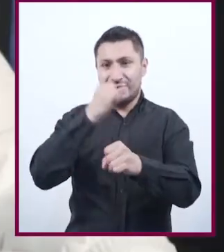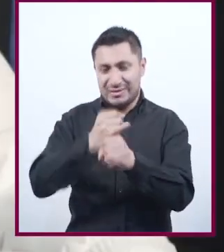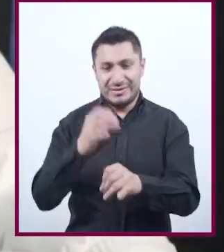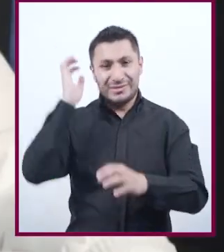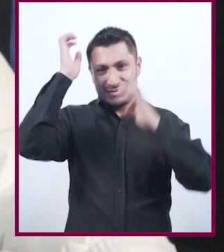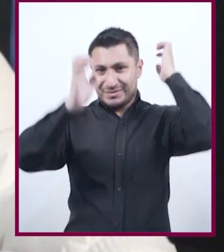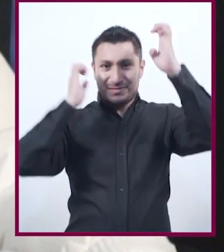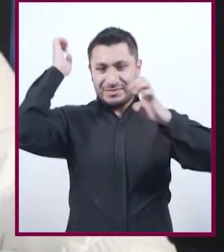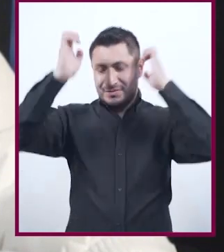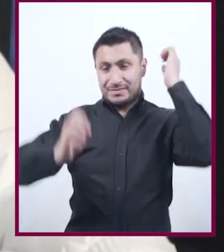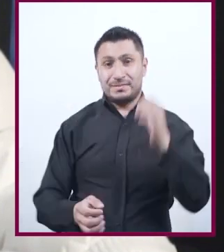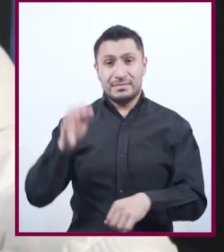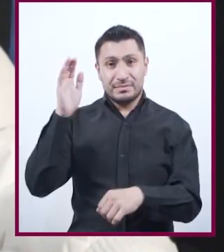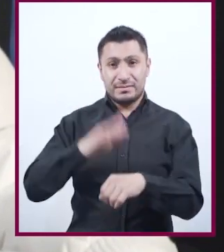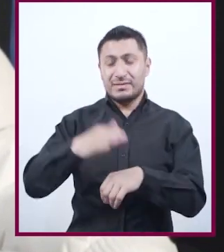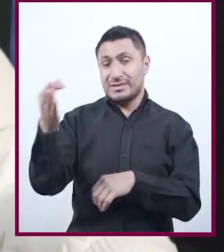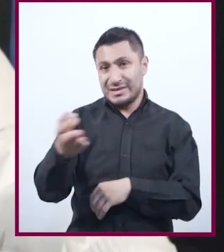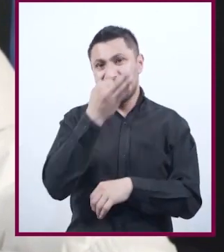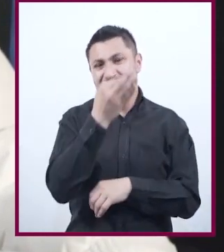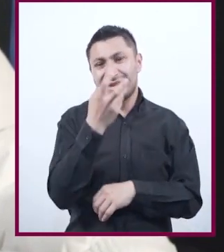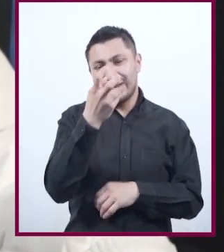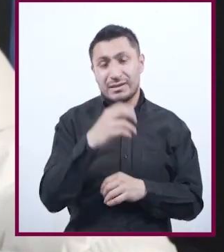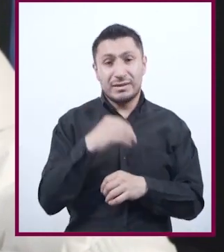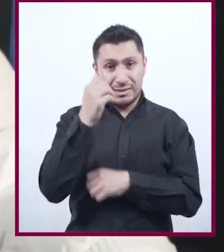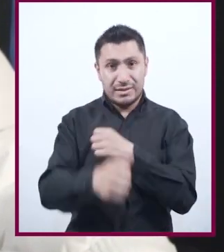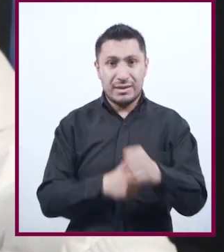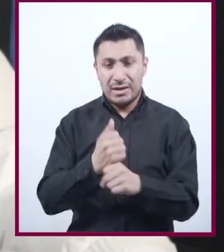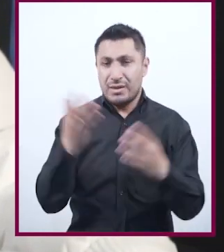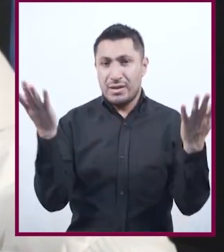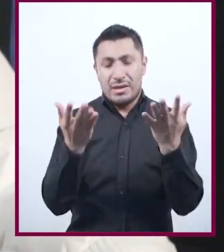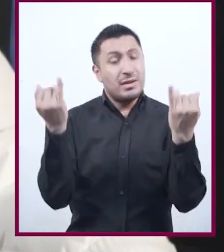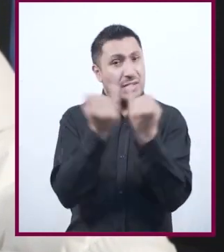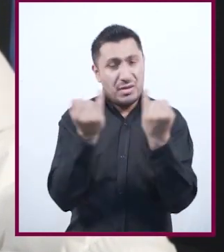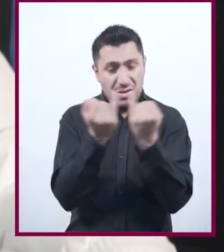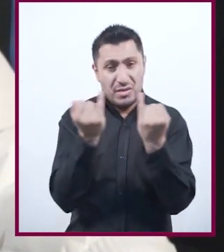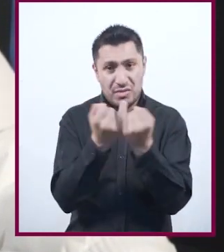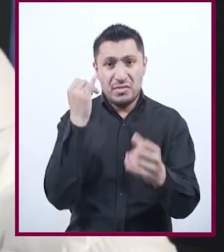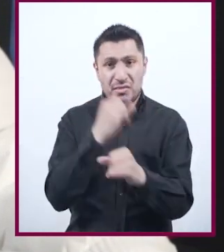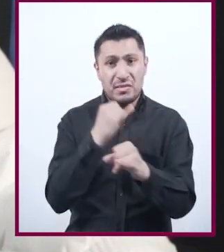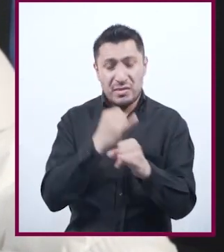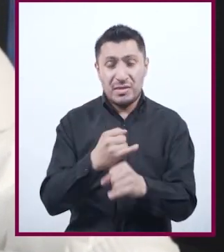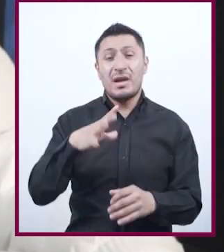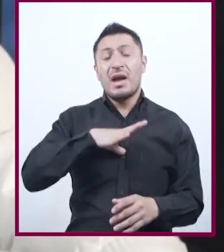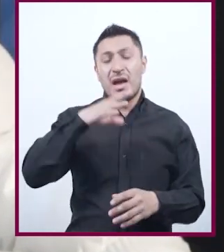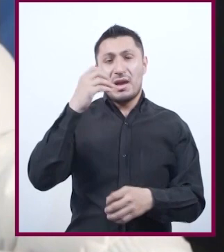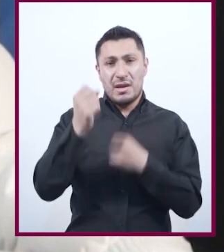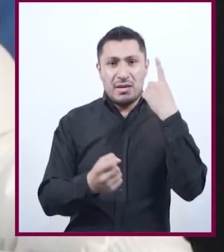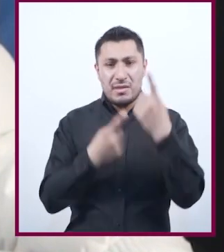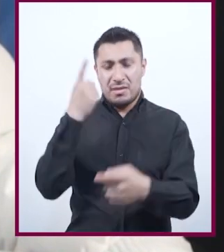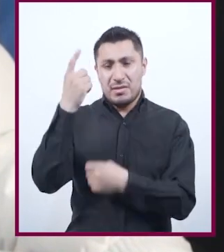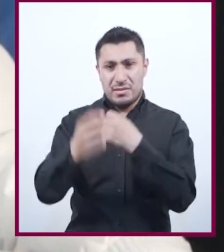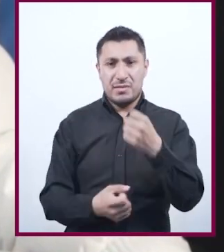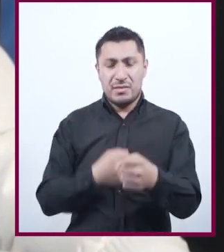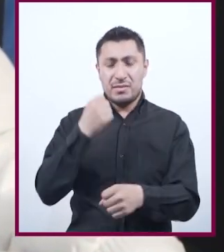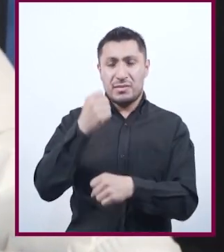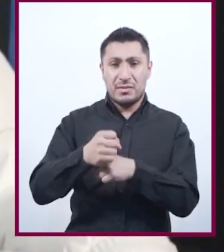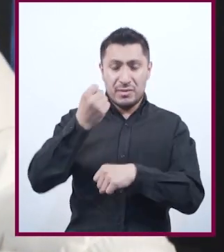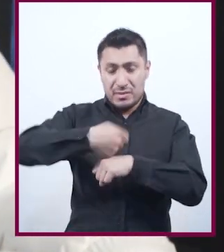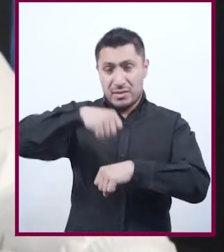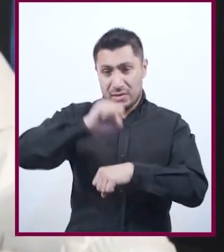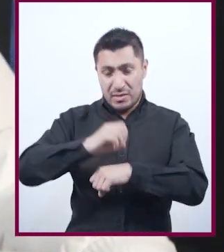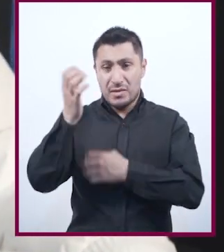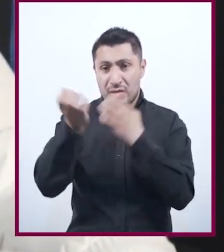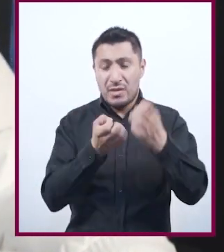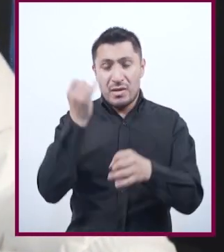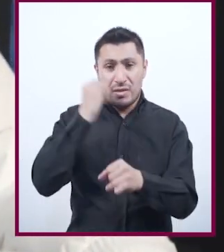este año se celebrará de igual modo y ya ha dedicado varias semanas a ensayar por internet. A lo largo de la pandemia, los vecinos más devotos